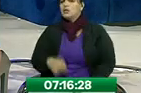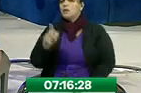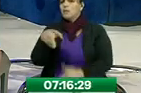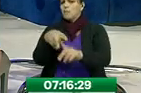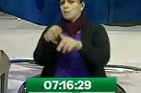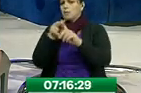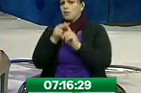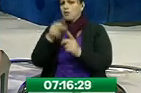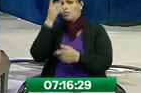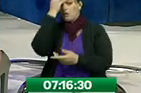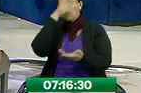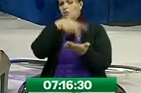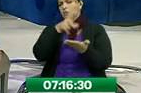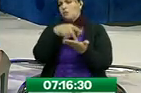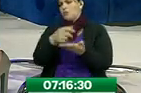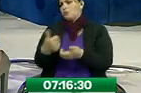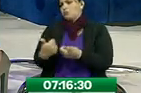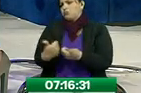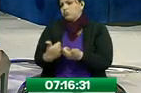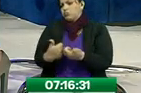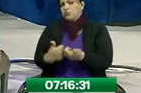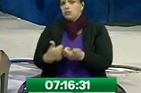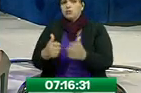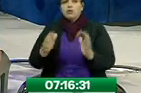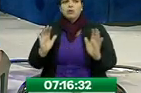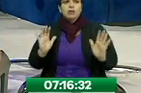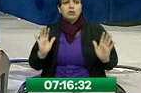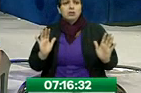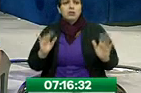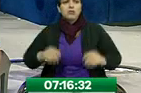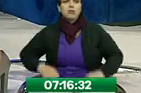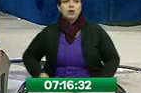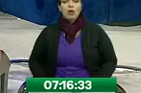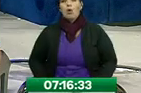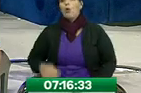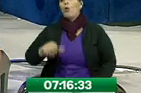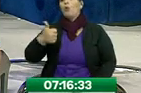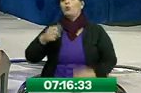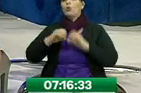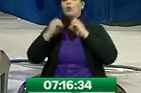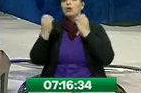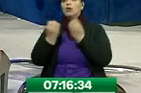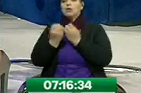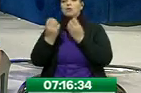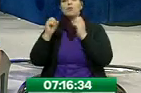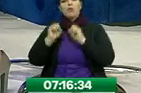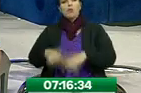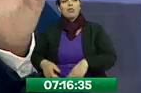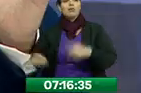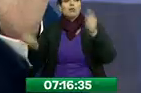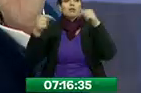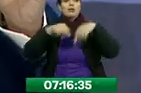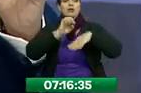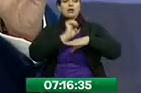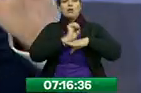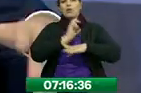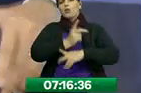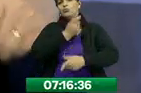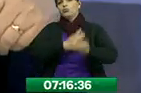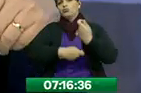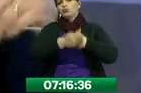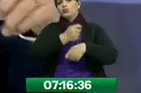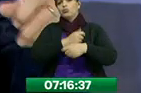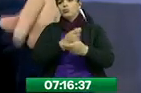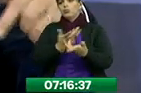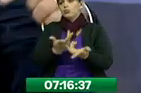beneficiaría para que también otros organismos multilaterales lleguen con recursos al país. De acuerdo que sí, pero lo más importante no es